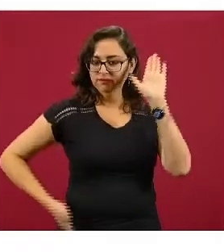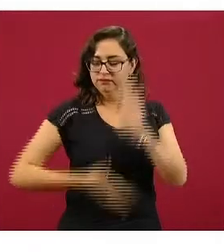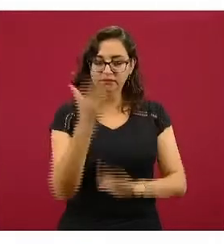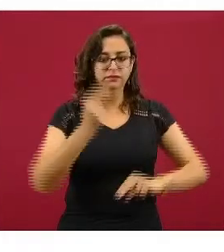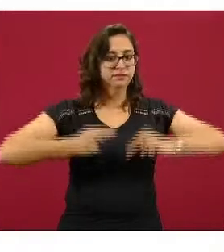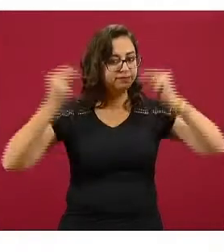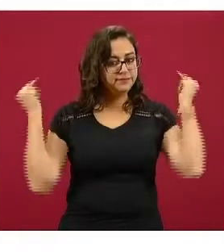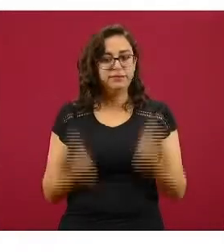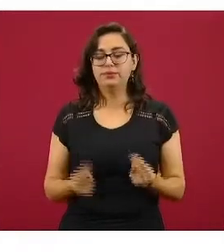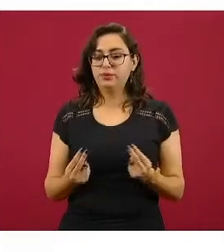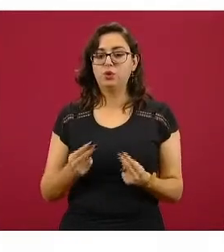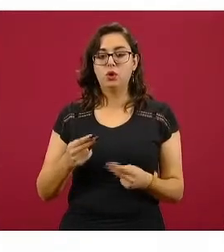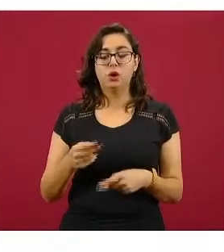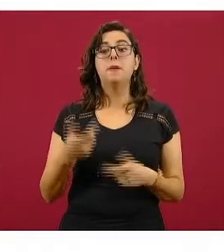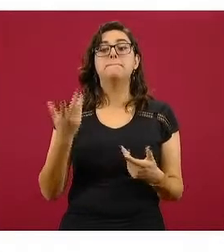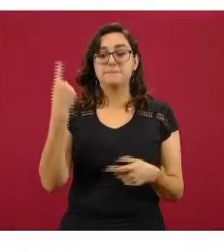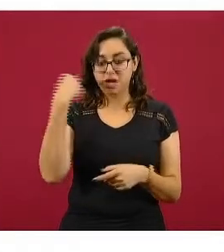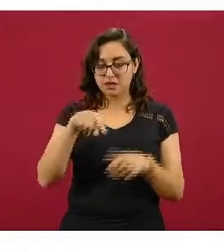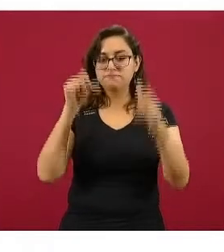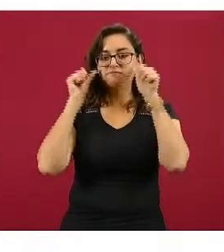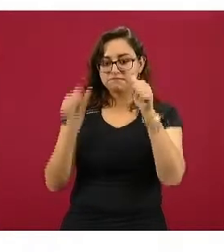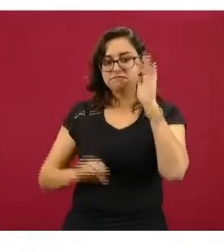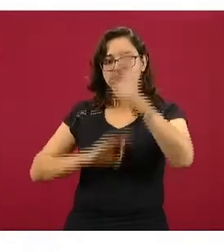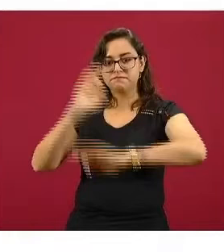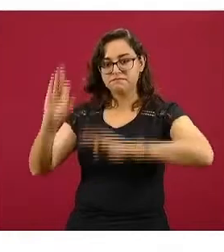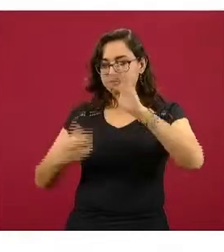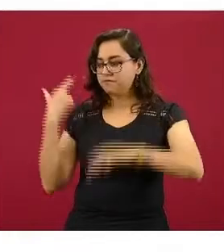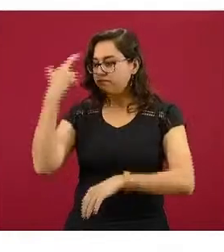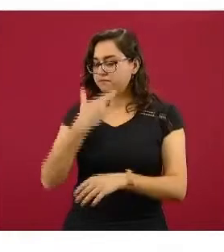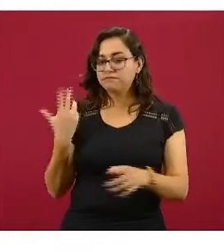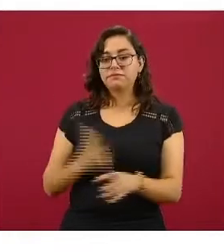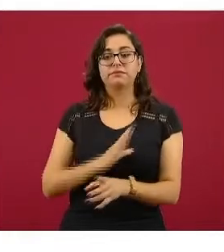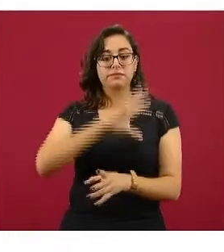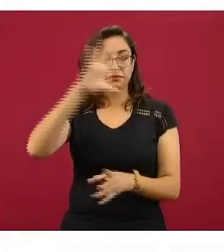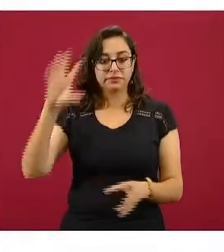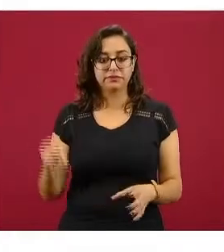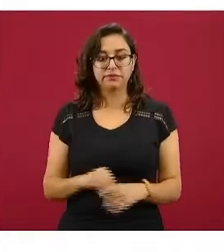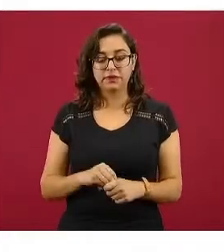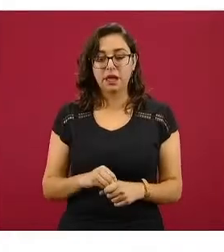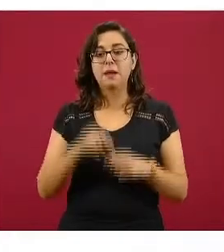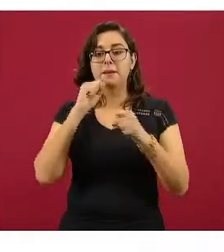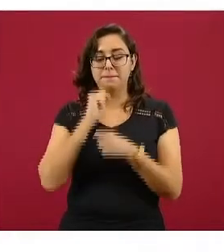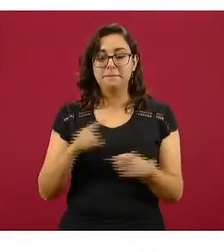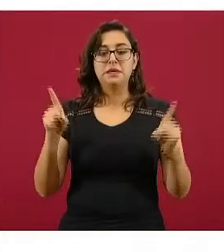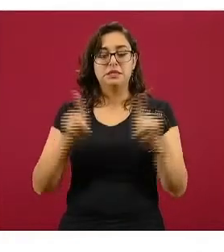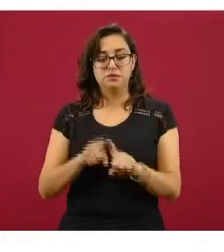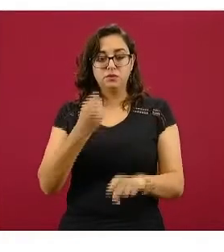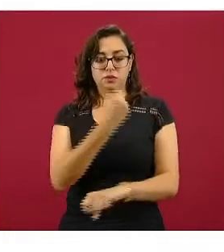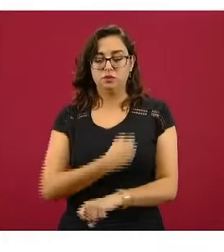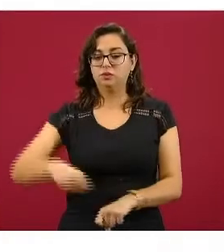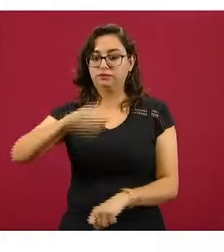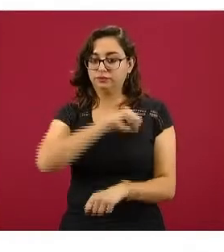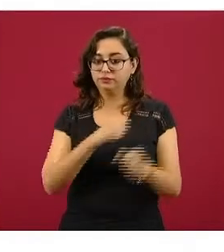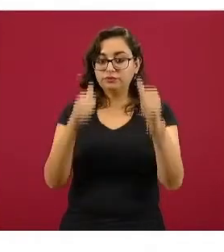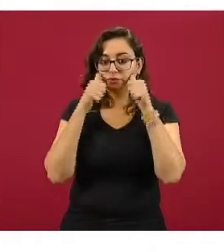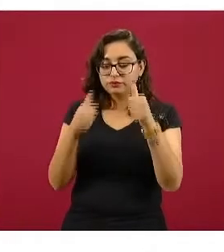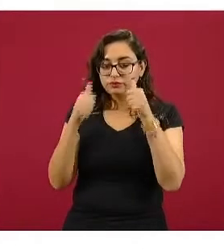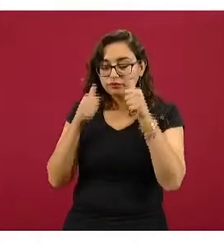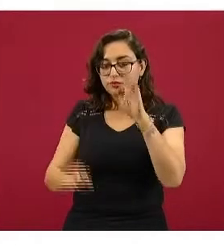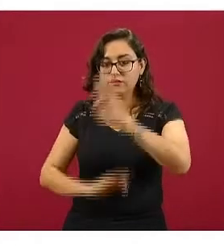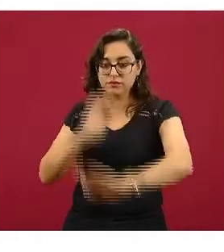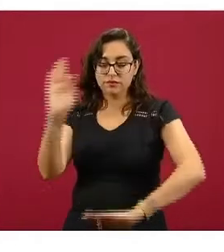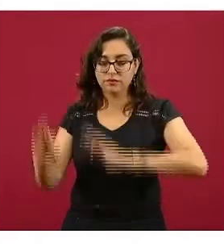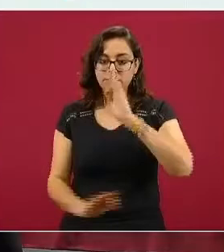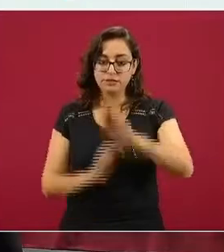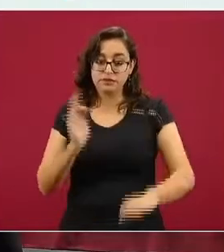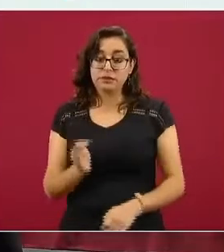de forma inmediata para recibir una revisión completa y la atención a la salud que así lo requiera.